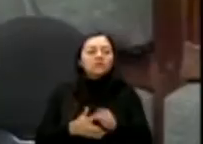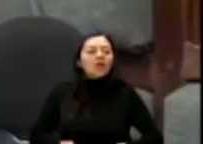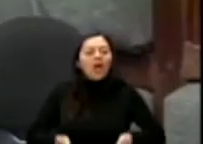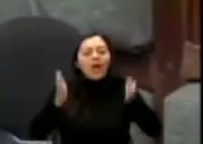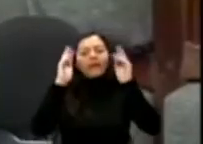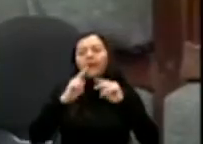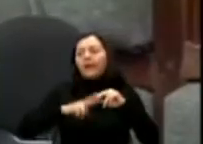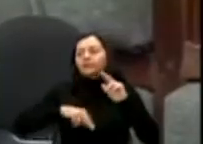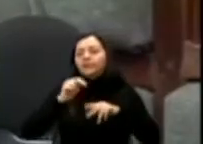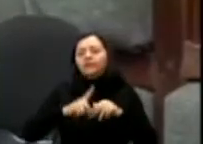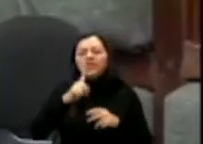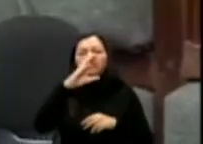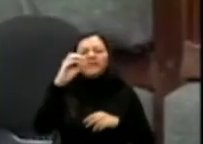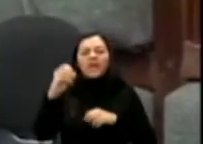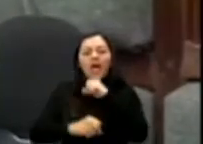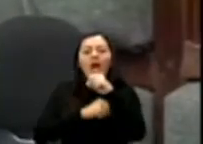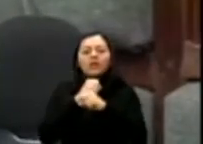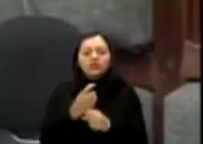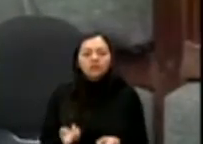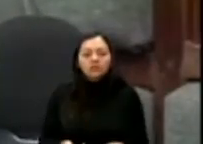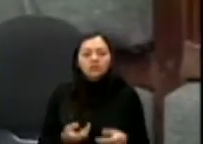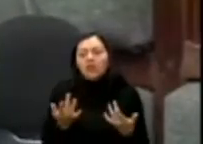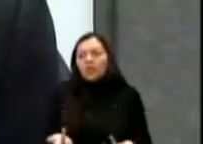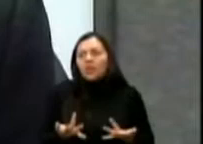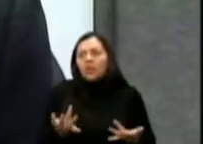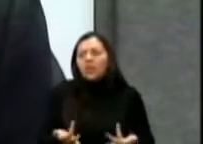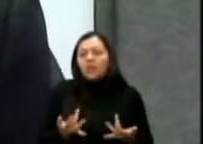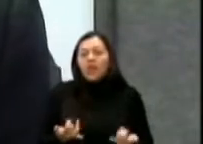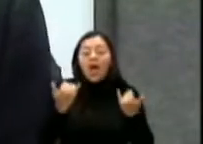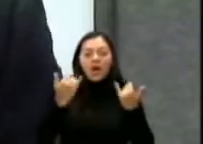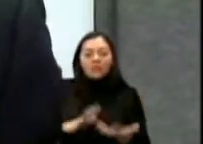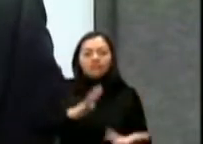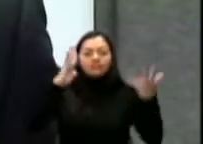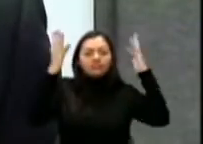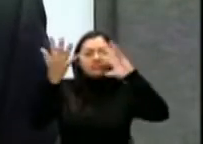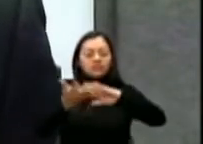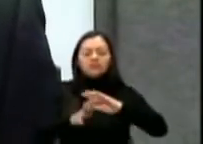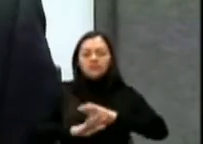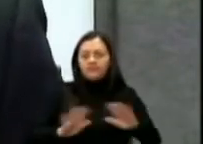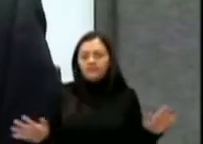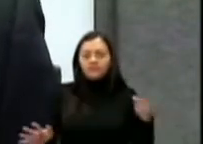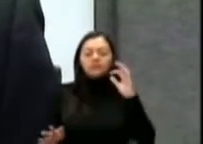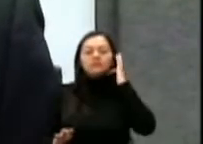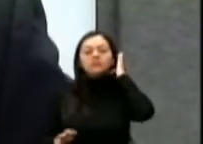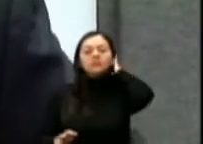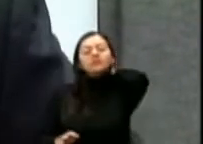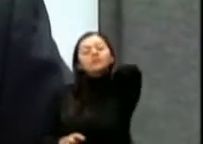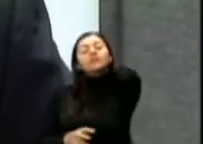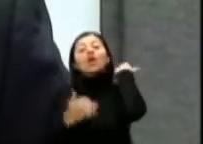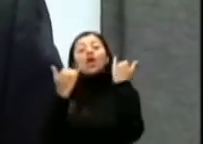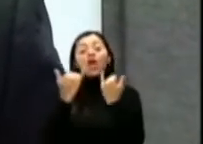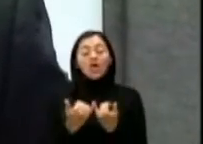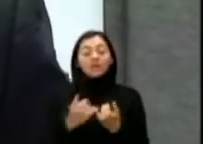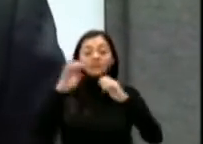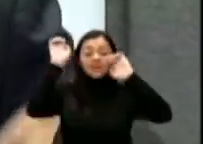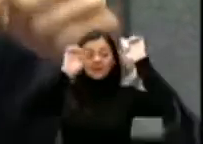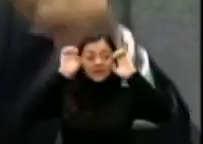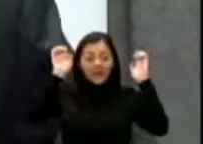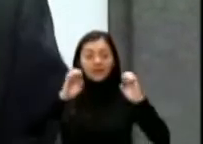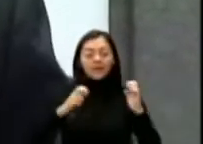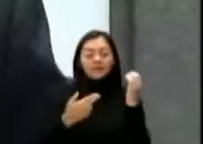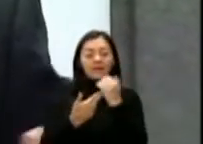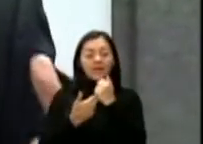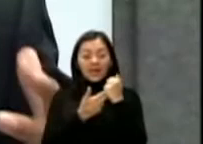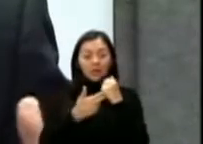que ahora son una realidad gracias a la revolución social primero cómo comienza a cambiar la historia primero los los sectores estratégicos los recursos naturales son